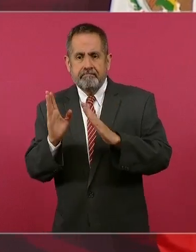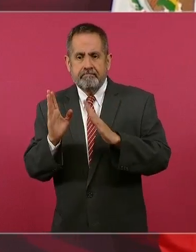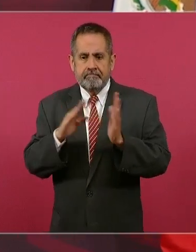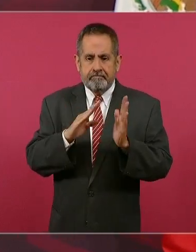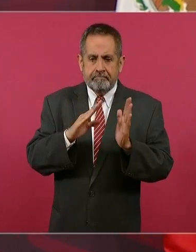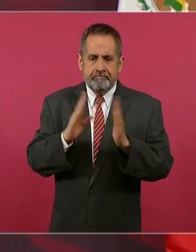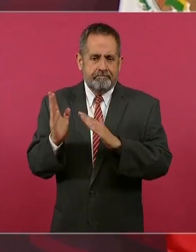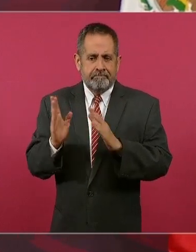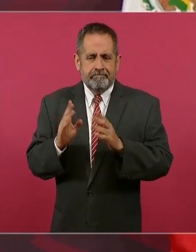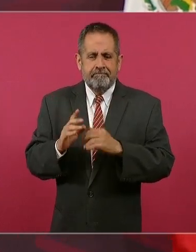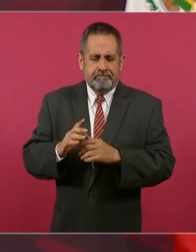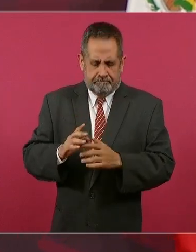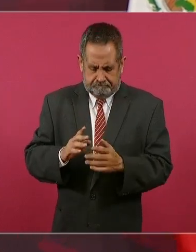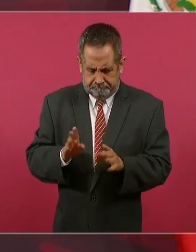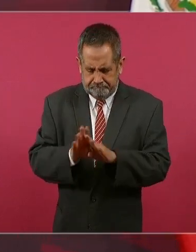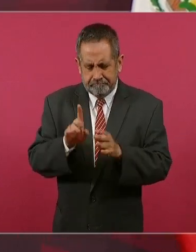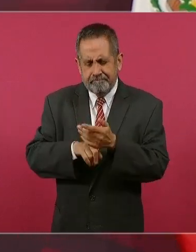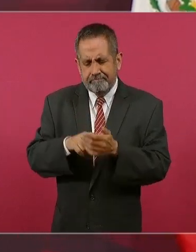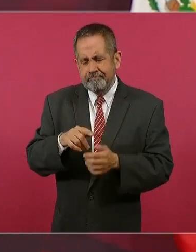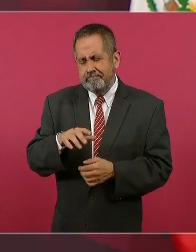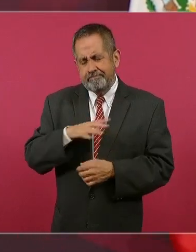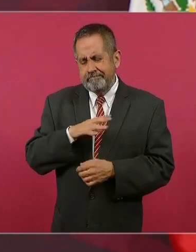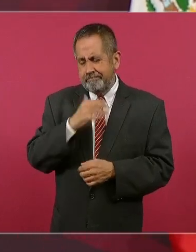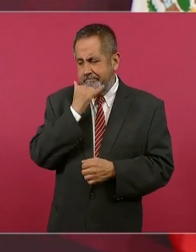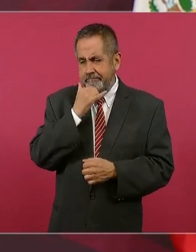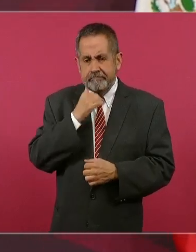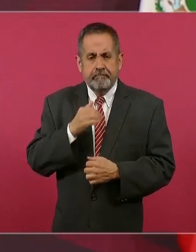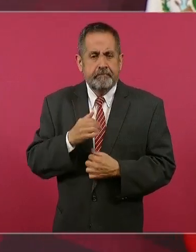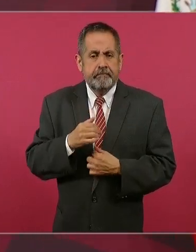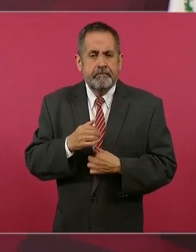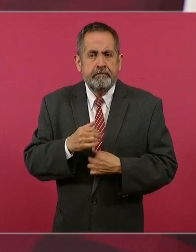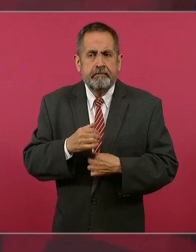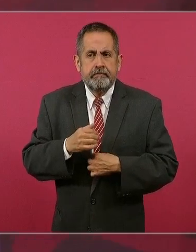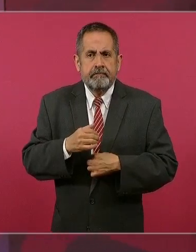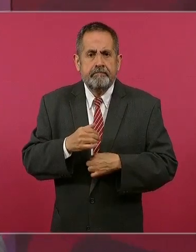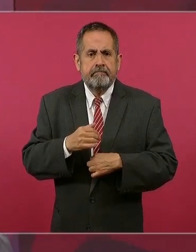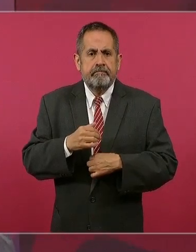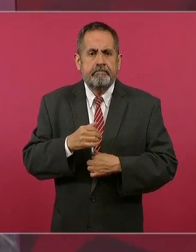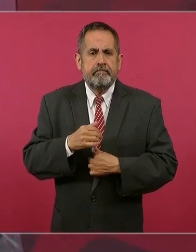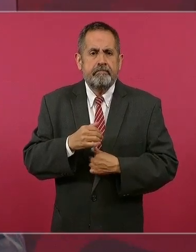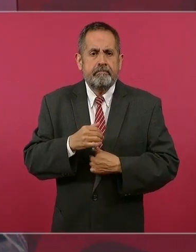de horario de verano. Entonces,